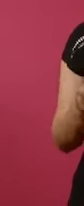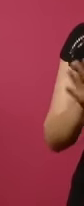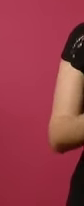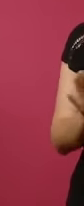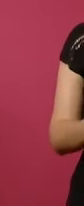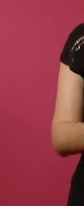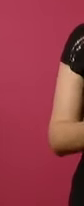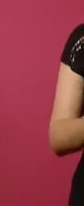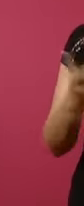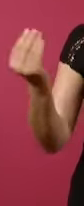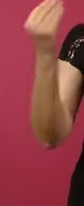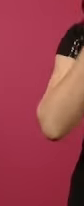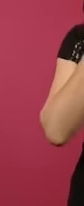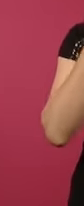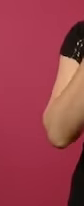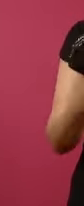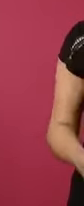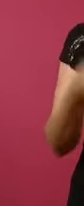vocación